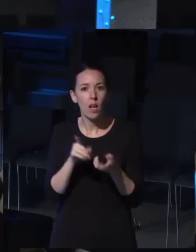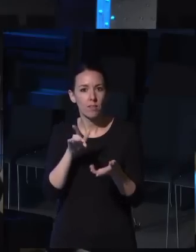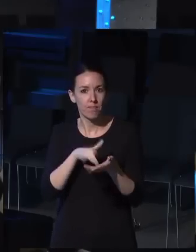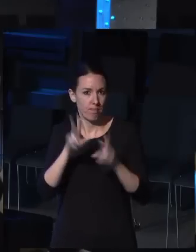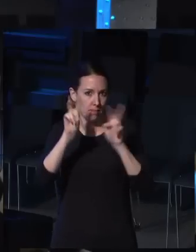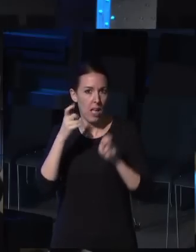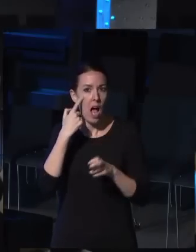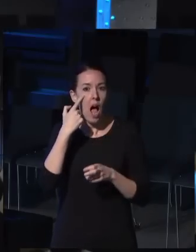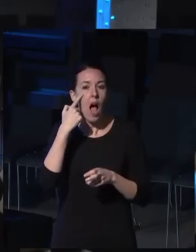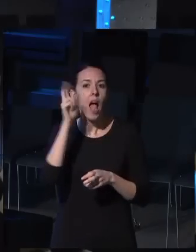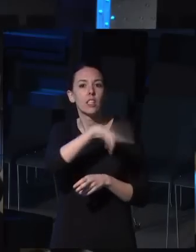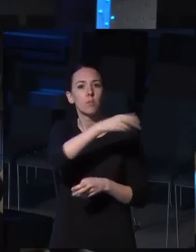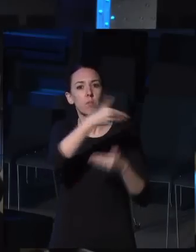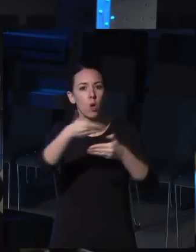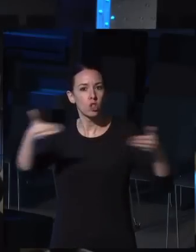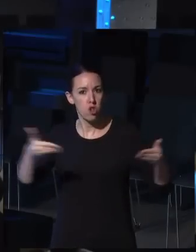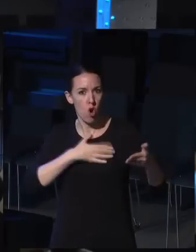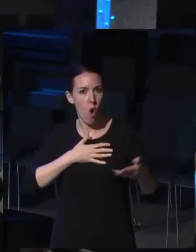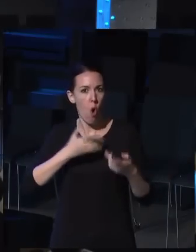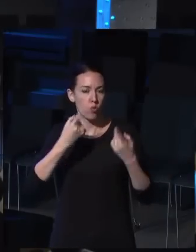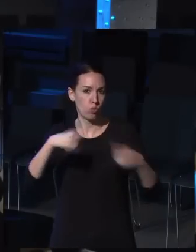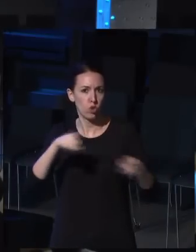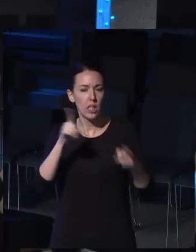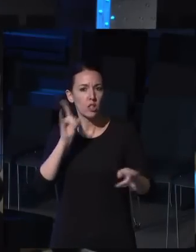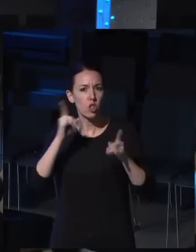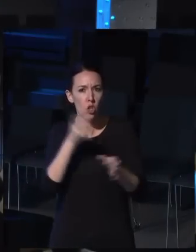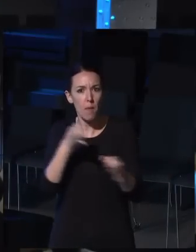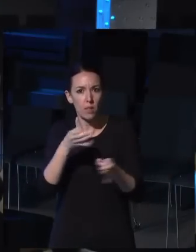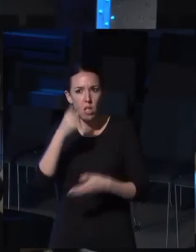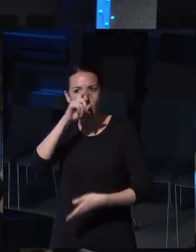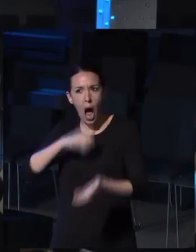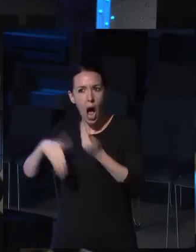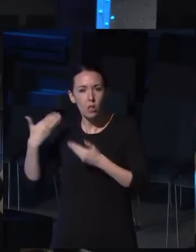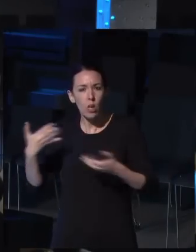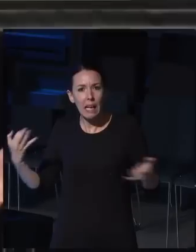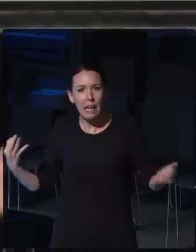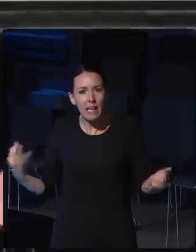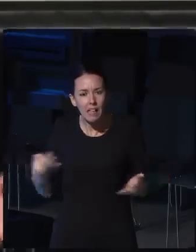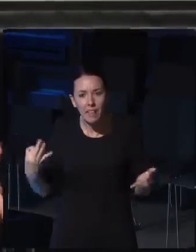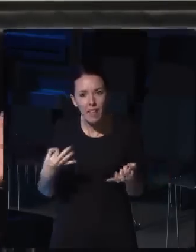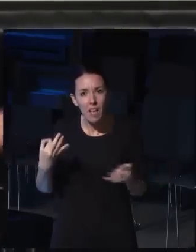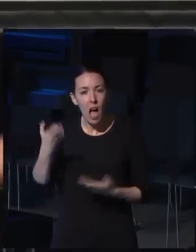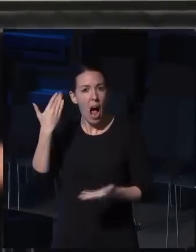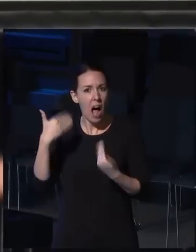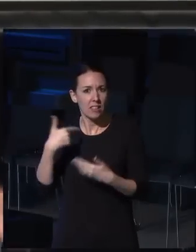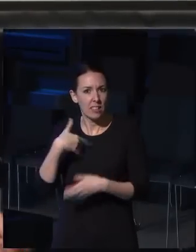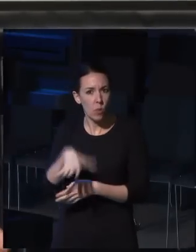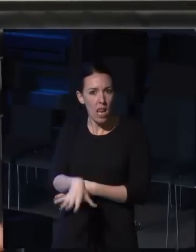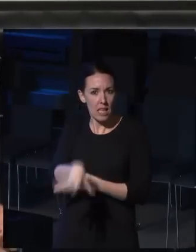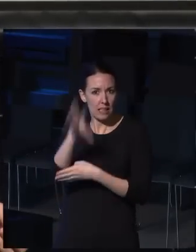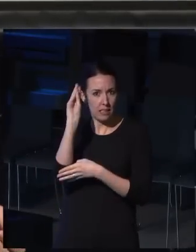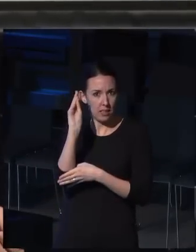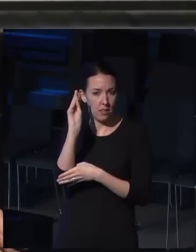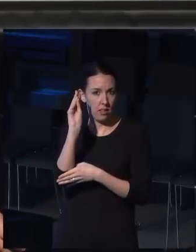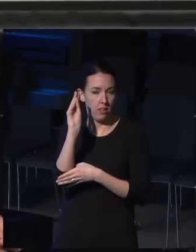esta exposición de En búsqueda del sonido perfecto, dices, demonios, ¿qué pasaría en aquel momento? O sea, ¿cómo serían aquellas interpretaciones